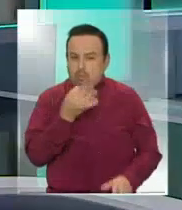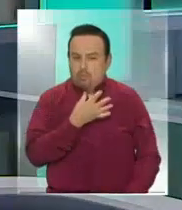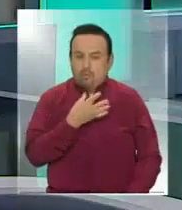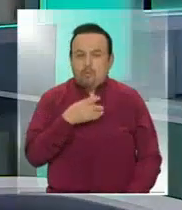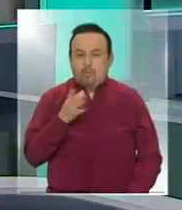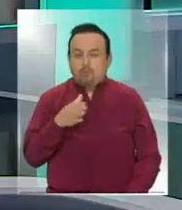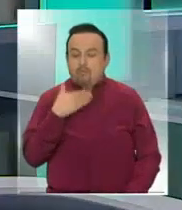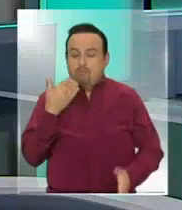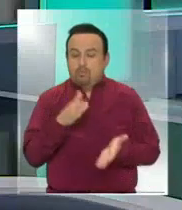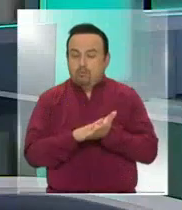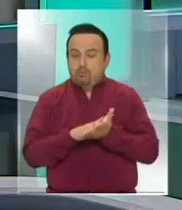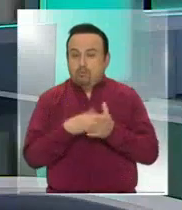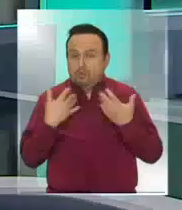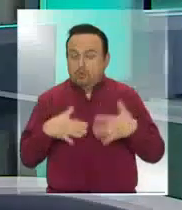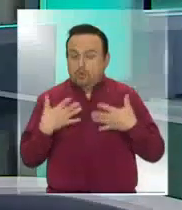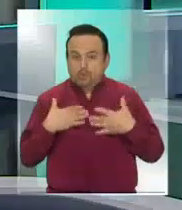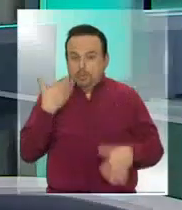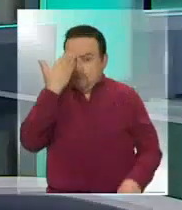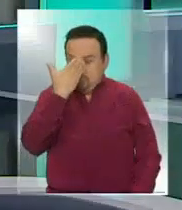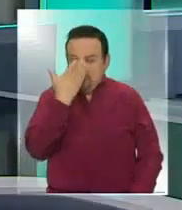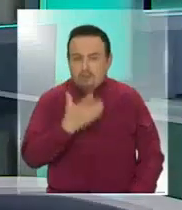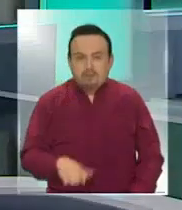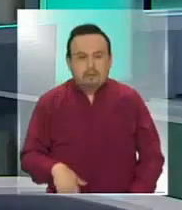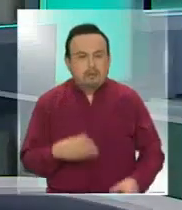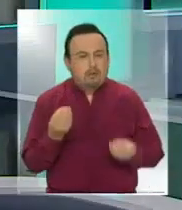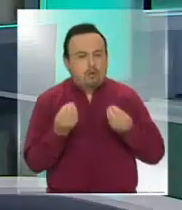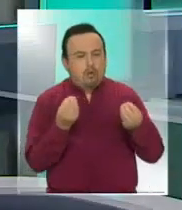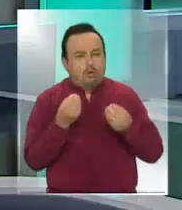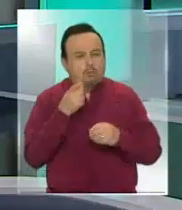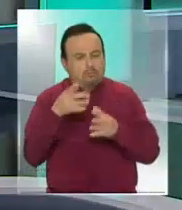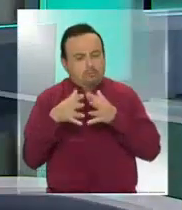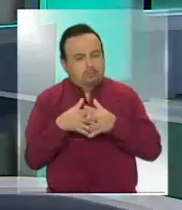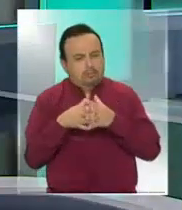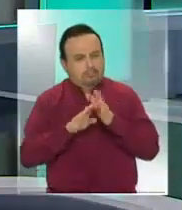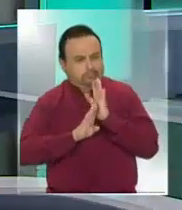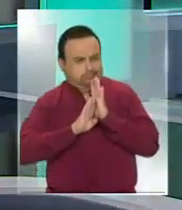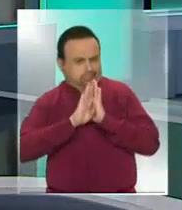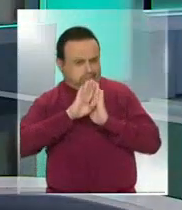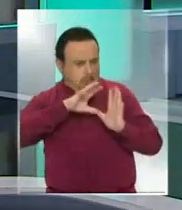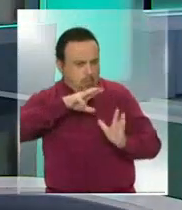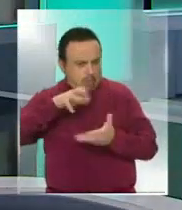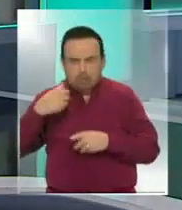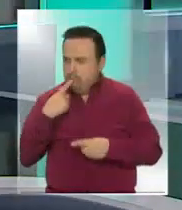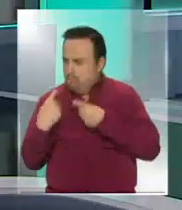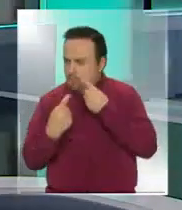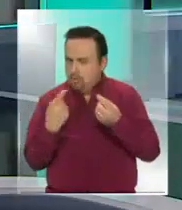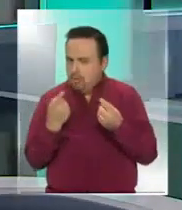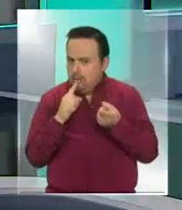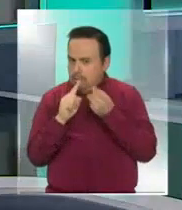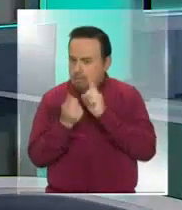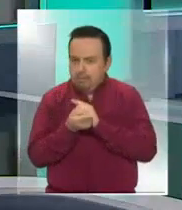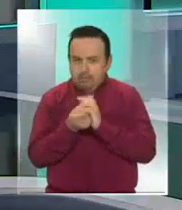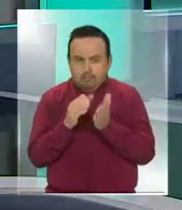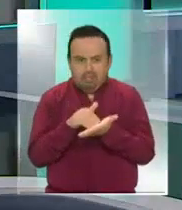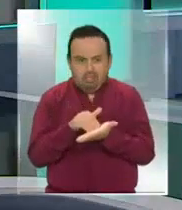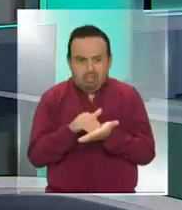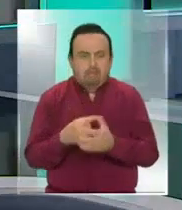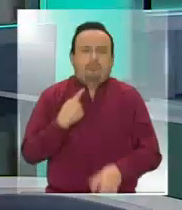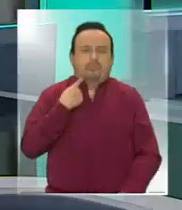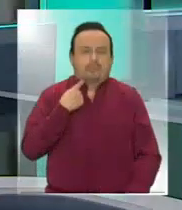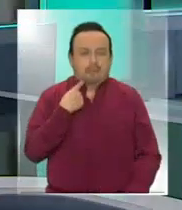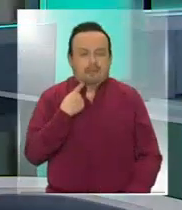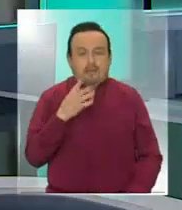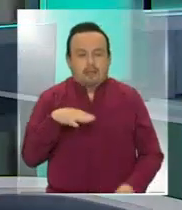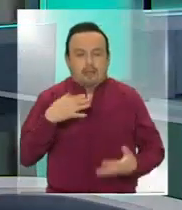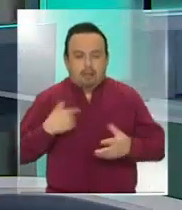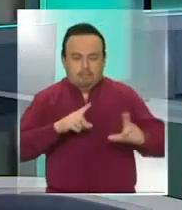personas que van a fallecer son realmente alarmantes. ¿Cómo la superpotencia mundial, se pregunta mucho, se transformó en el país más afectado?